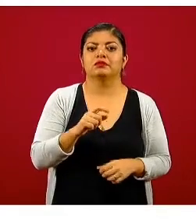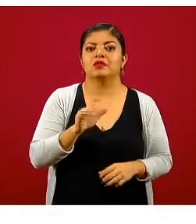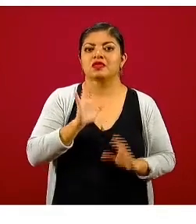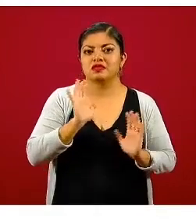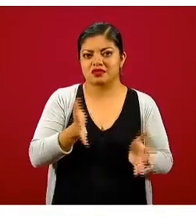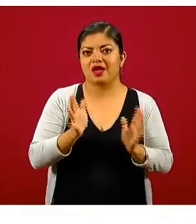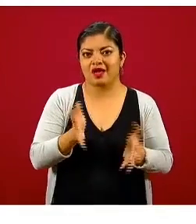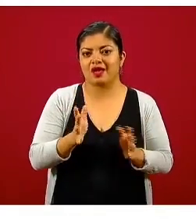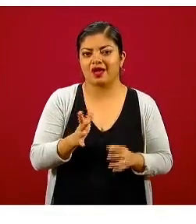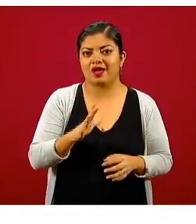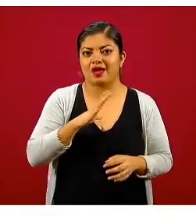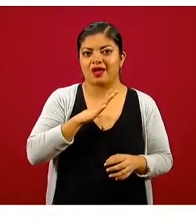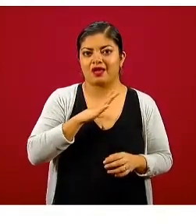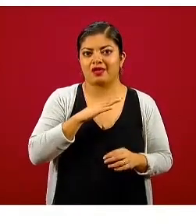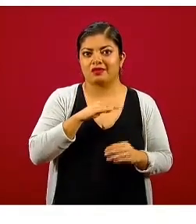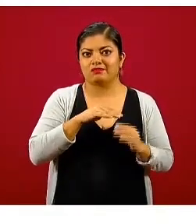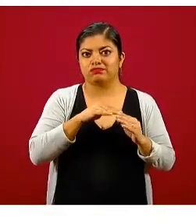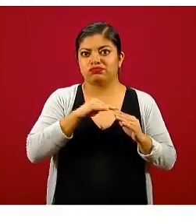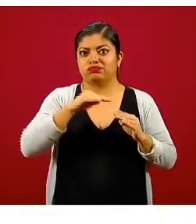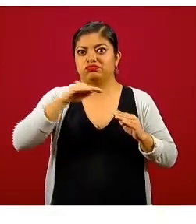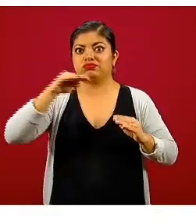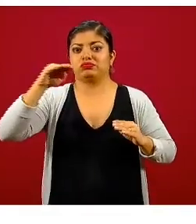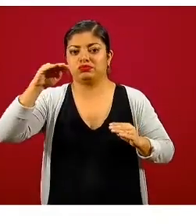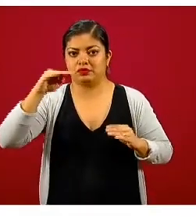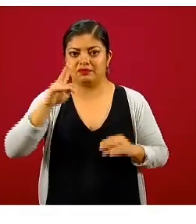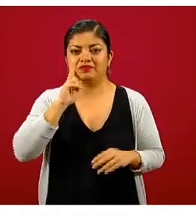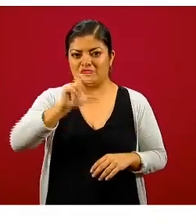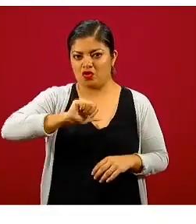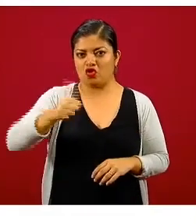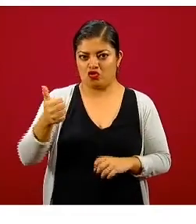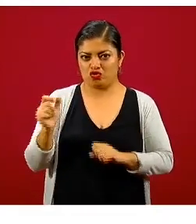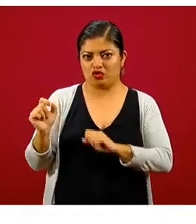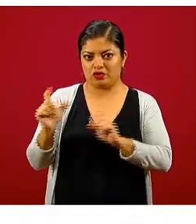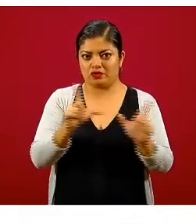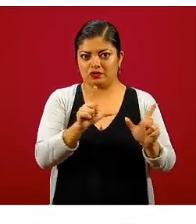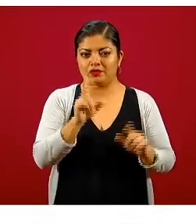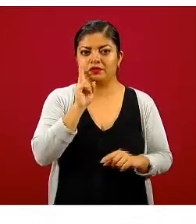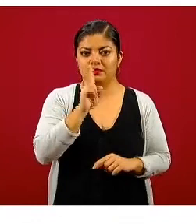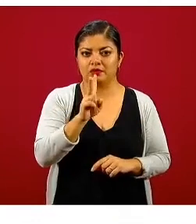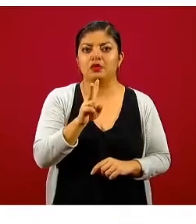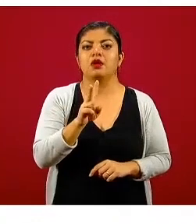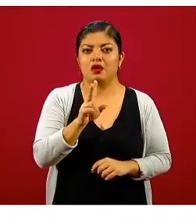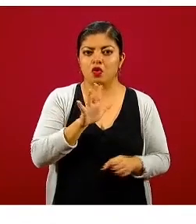su pico epidémico. Si vemos en la siguiente diapositiva podemos